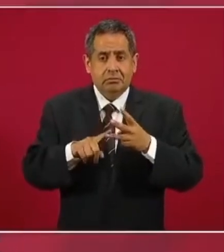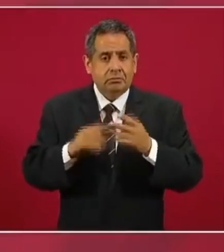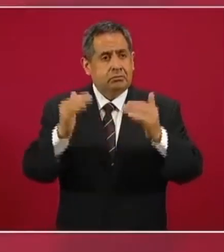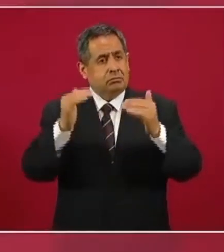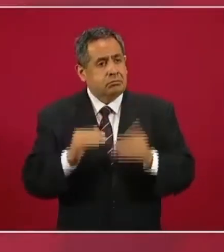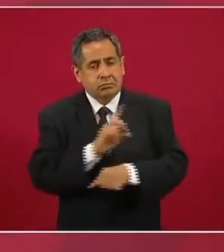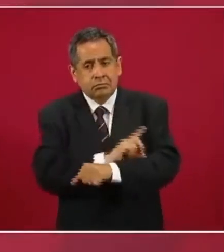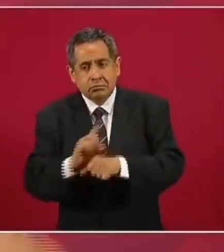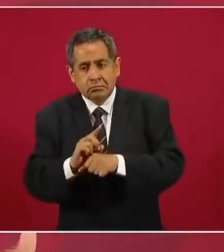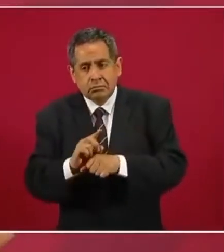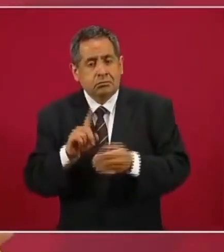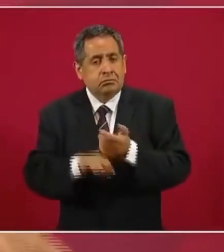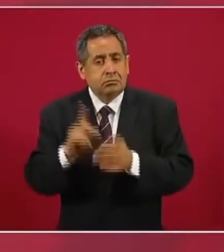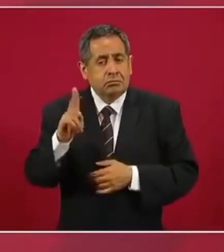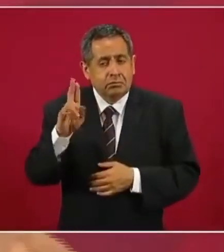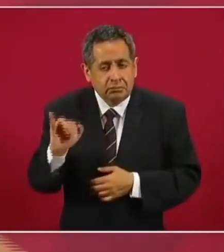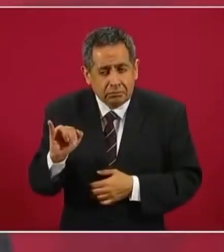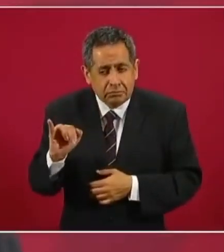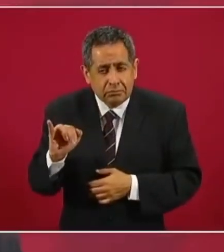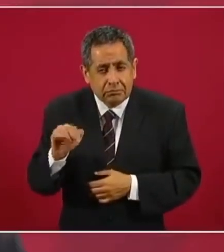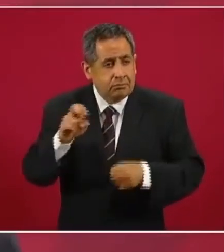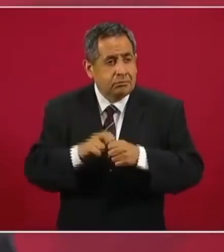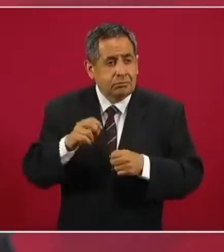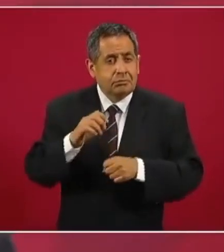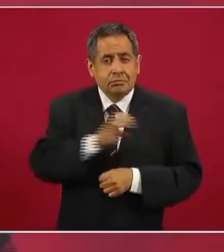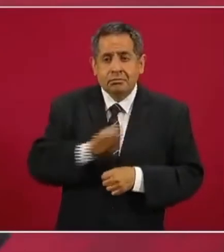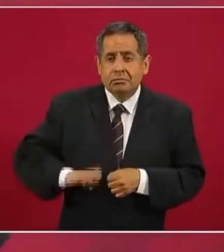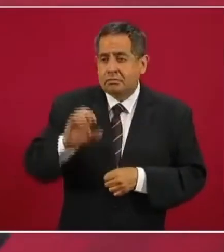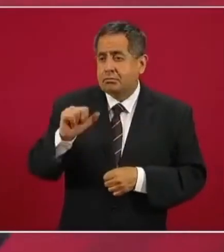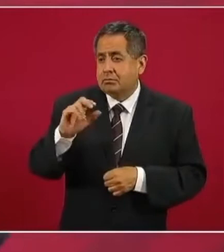delegado del PRI en Ecatepec.